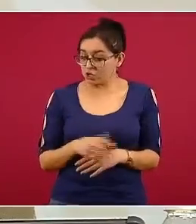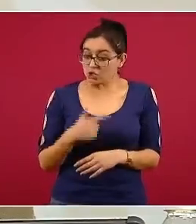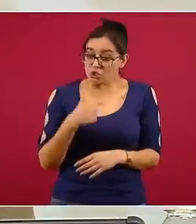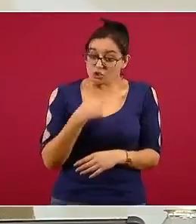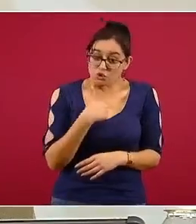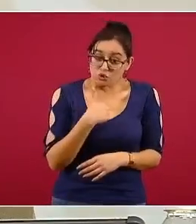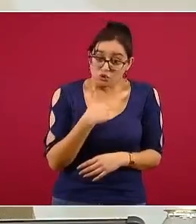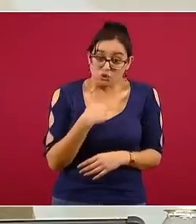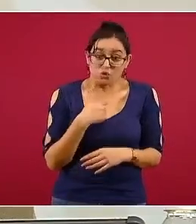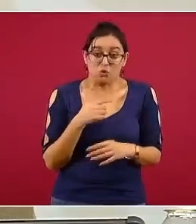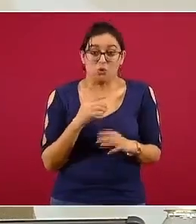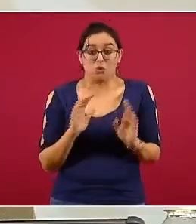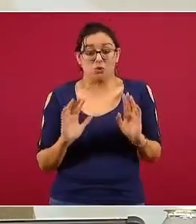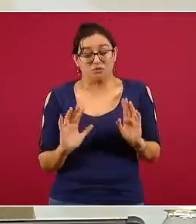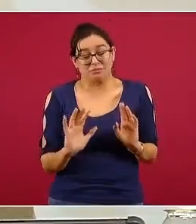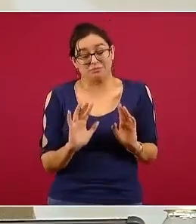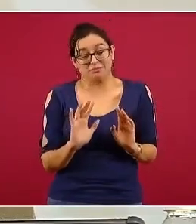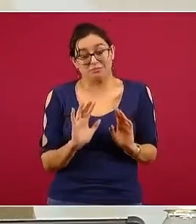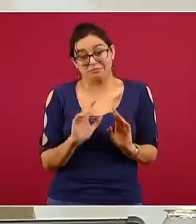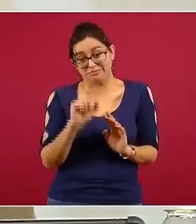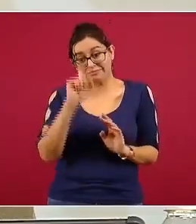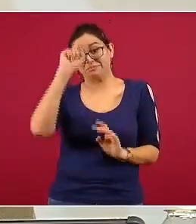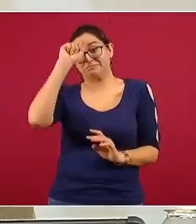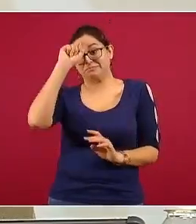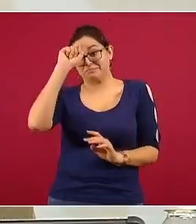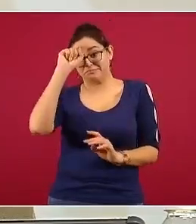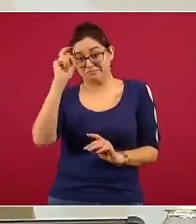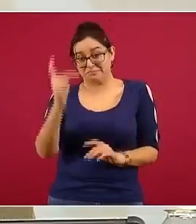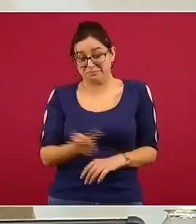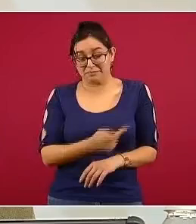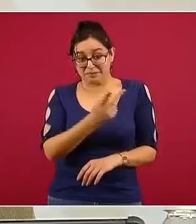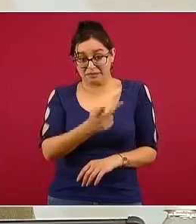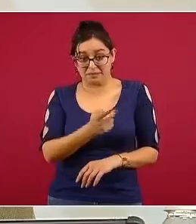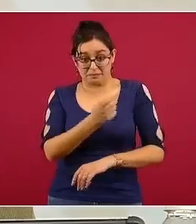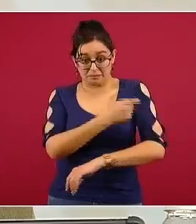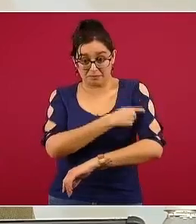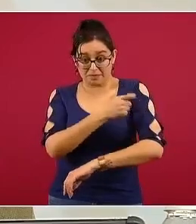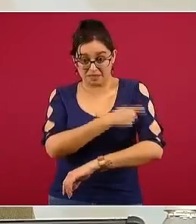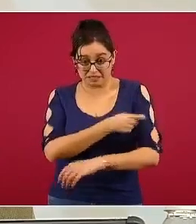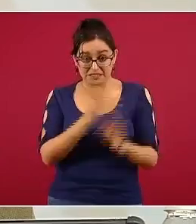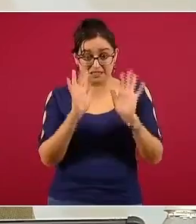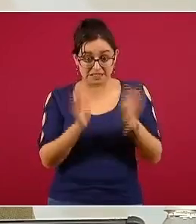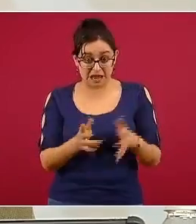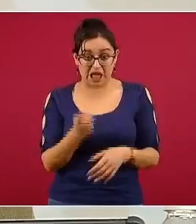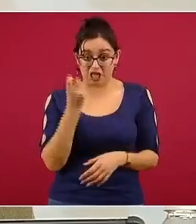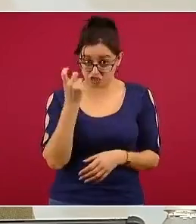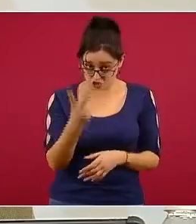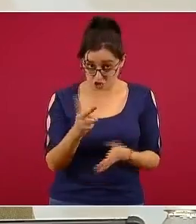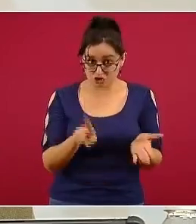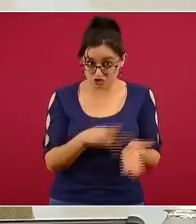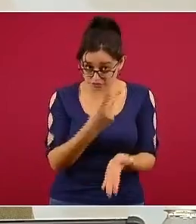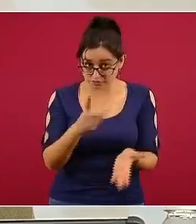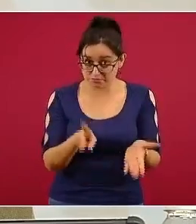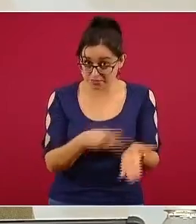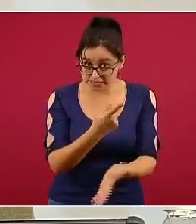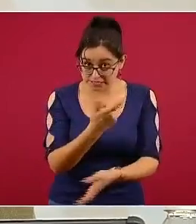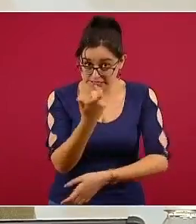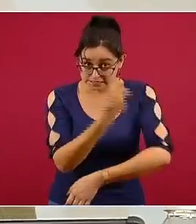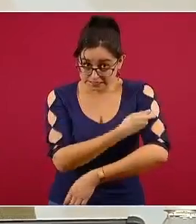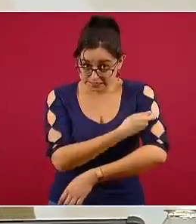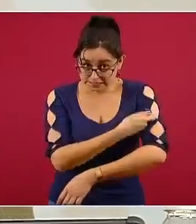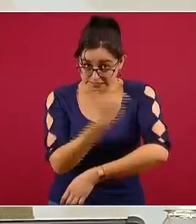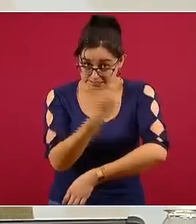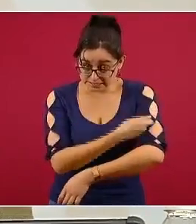y a reserva de que lo confirme, es que si realmente habías recibido las 2 dosis, ¿no? Porque también a veces está en la posibilidad de que haya recibido